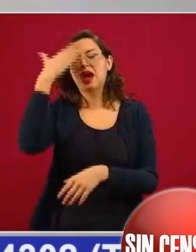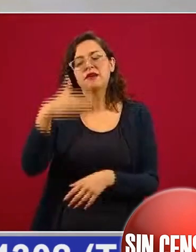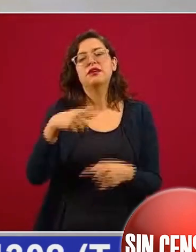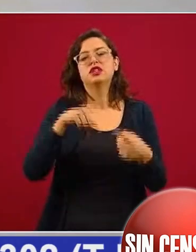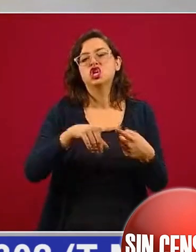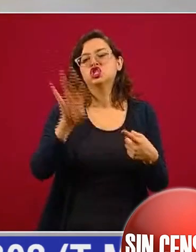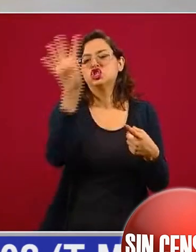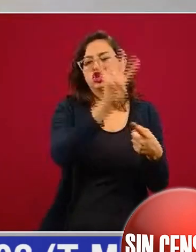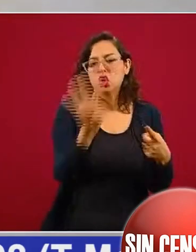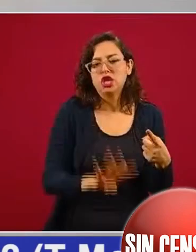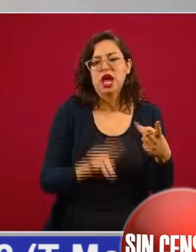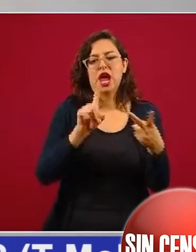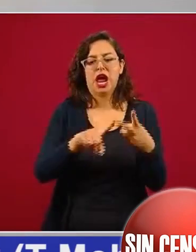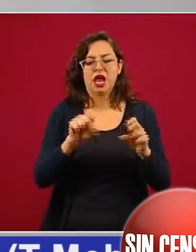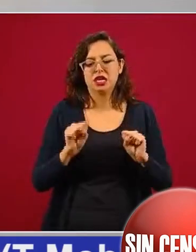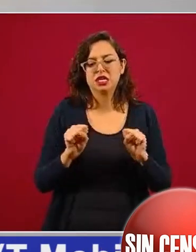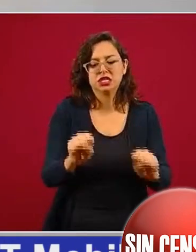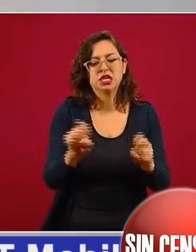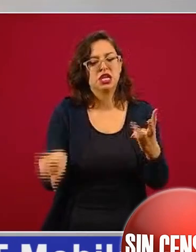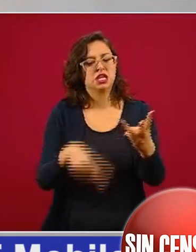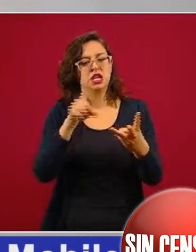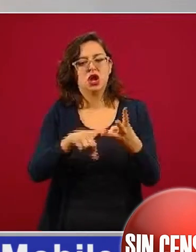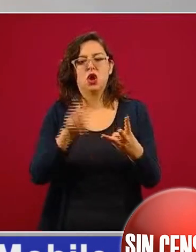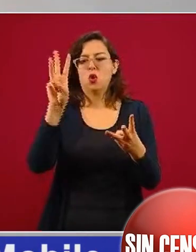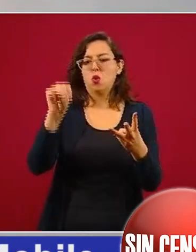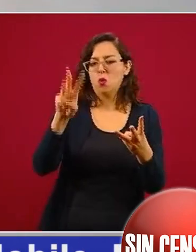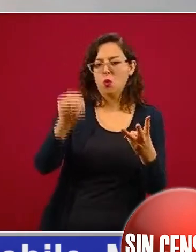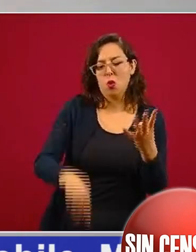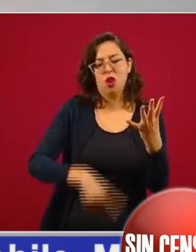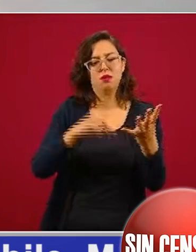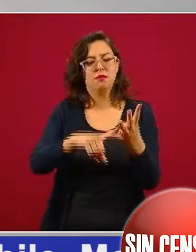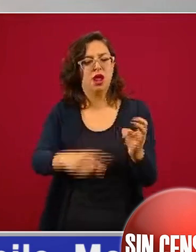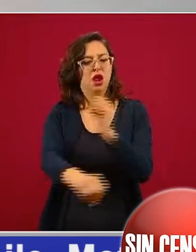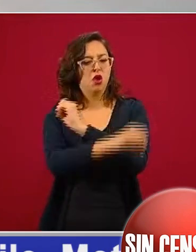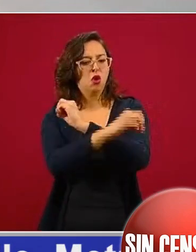Chedraui, Walmart, Oxxo,